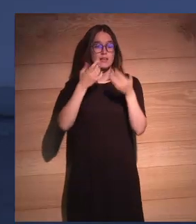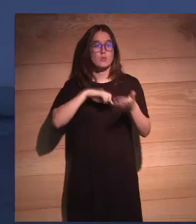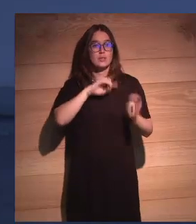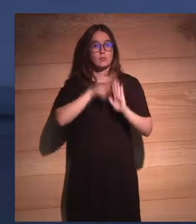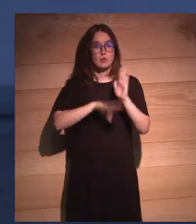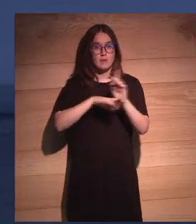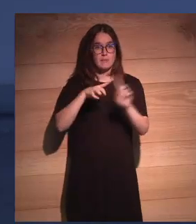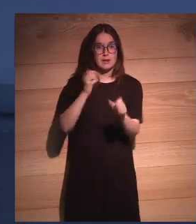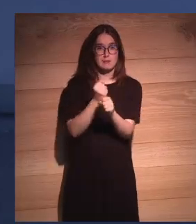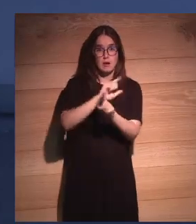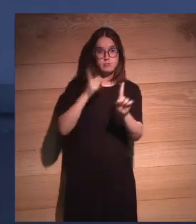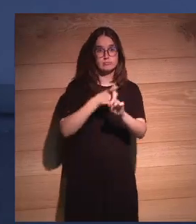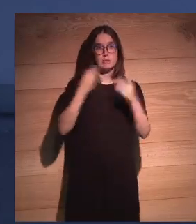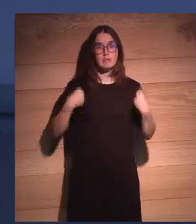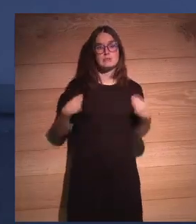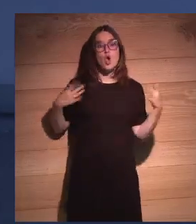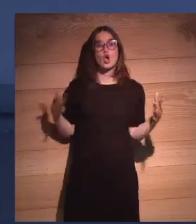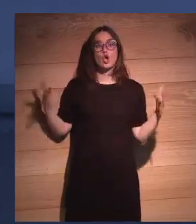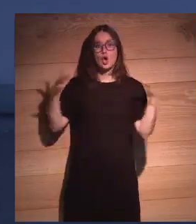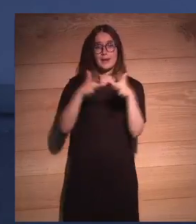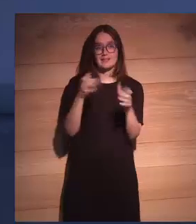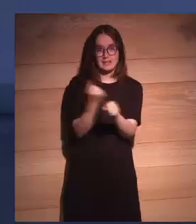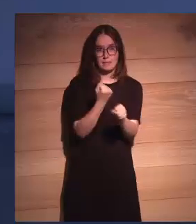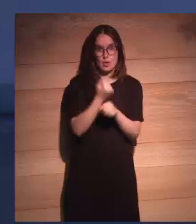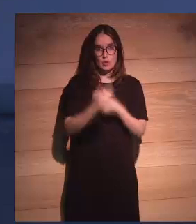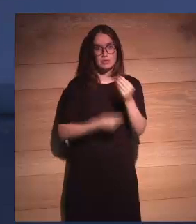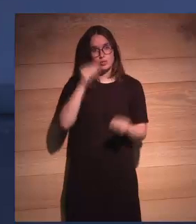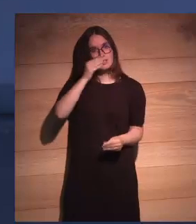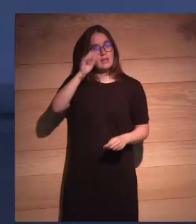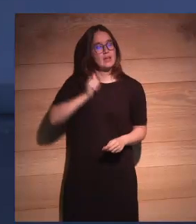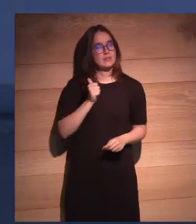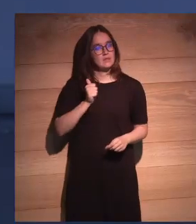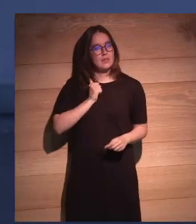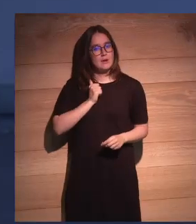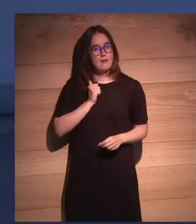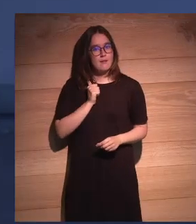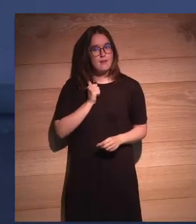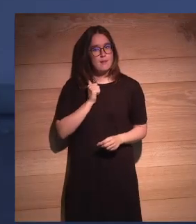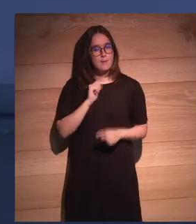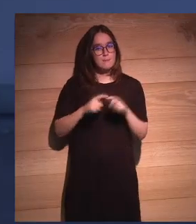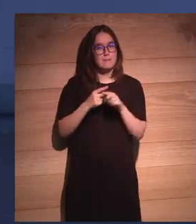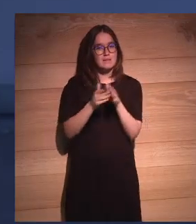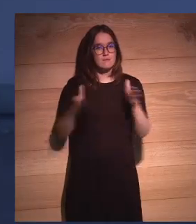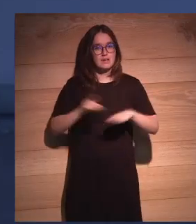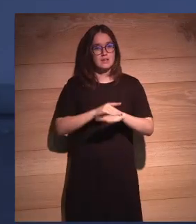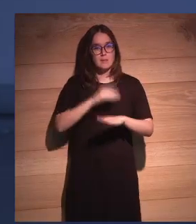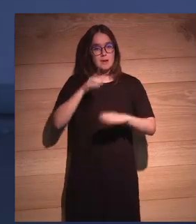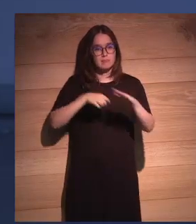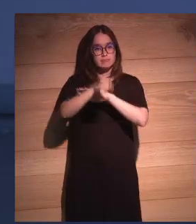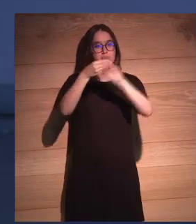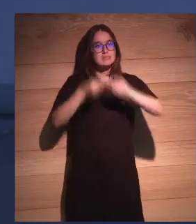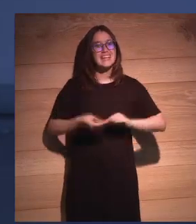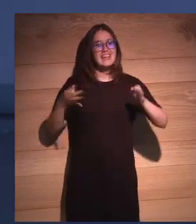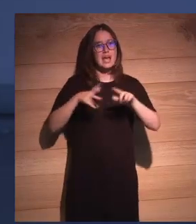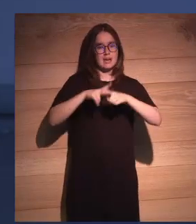de empleabilidad, en concreto de Conecta Empleo, utilizamos inteligencia artificial y Big Data para desarrollar